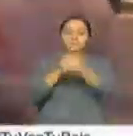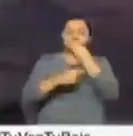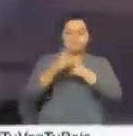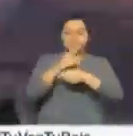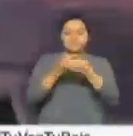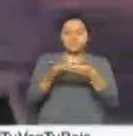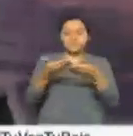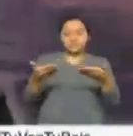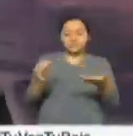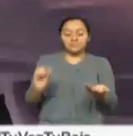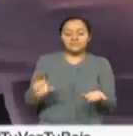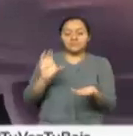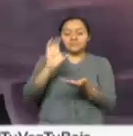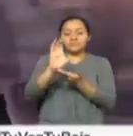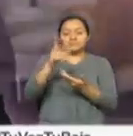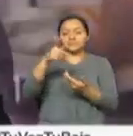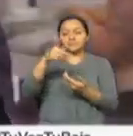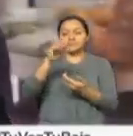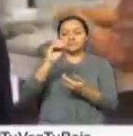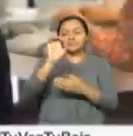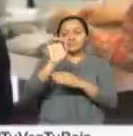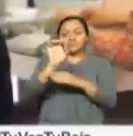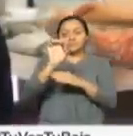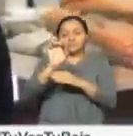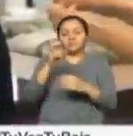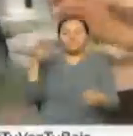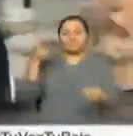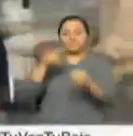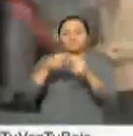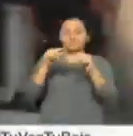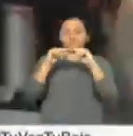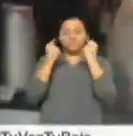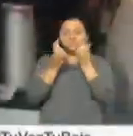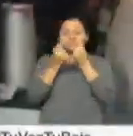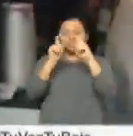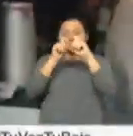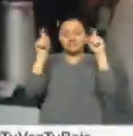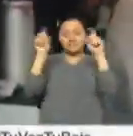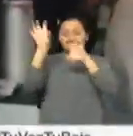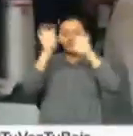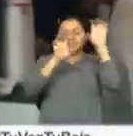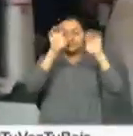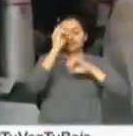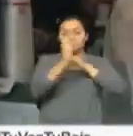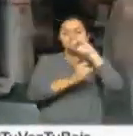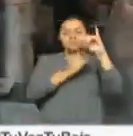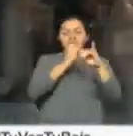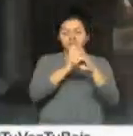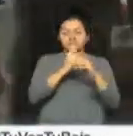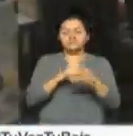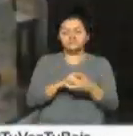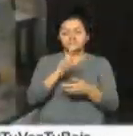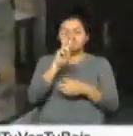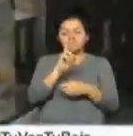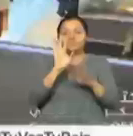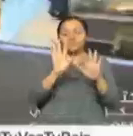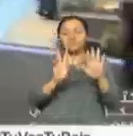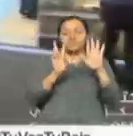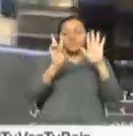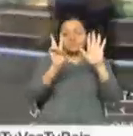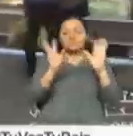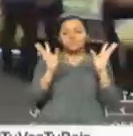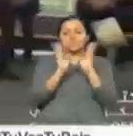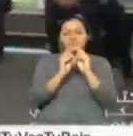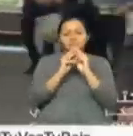e Inversiones Pro Ecuador participará con un grupo de empresarios en la Feria Internacional World Food 2017. Este evento